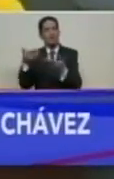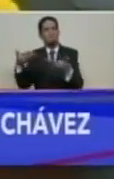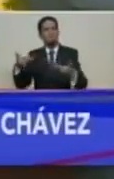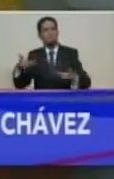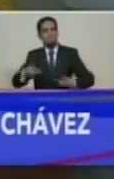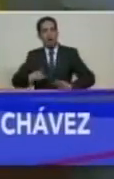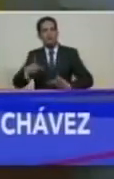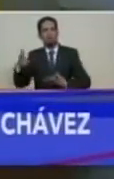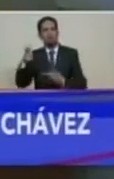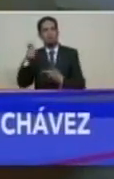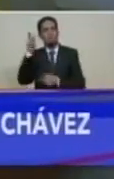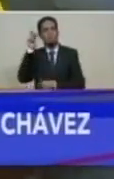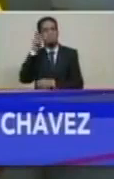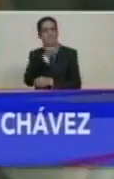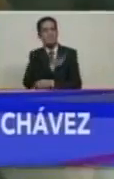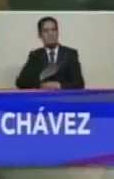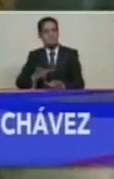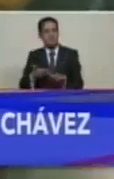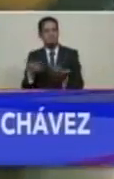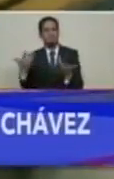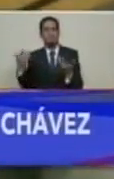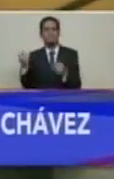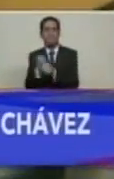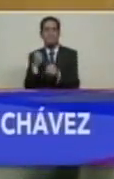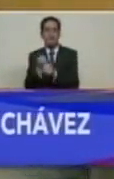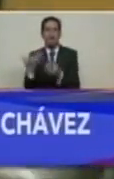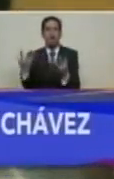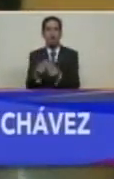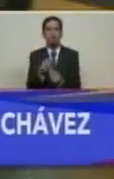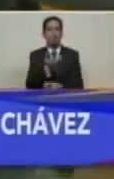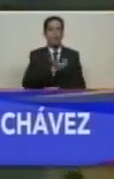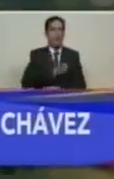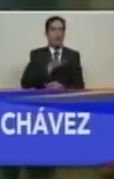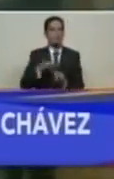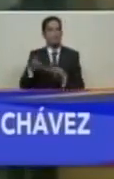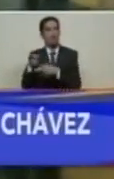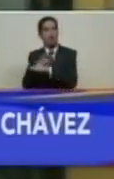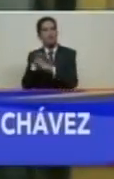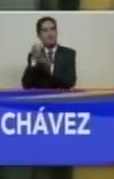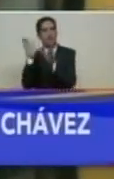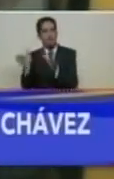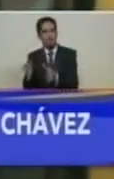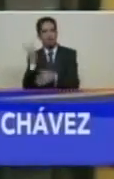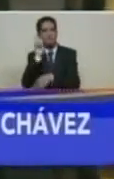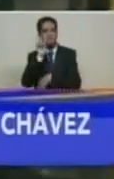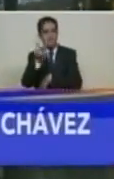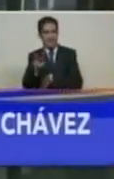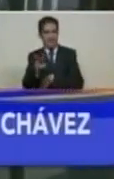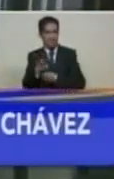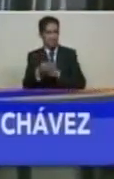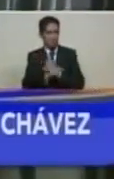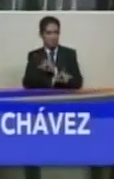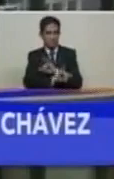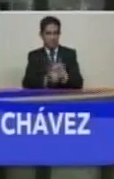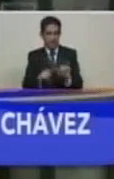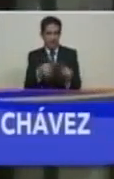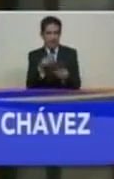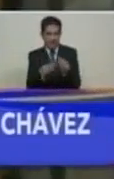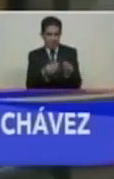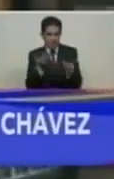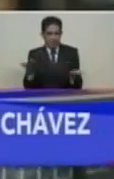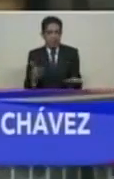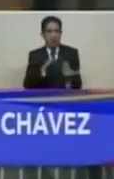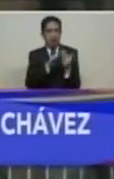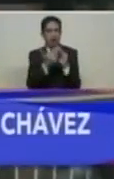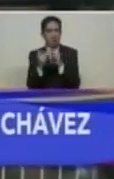trabajo mancomunado de nuestro gobernador y nuestro alcalde, viendo hecho realidad un sueño de esta comunidad. Lo